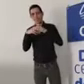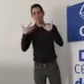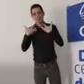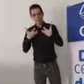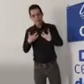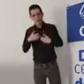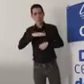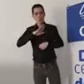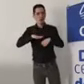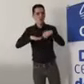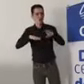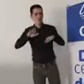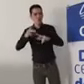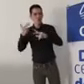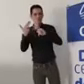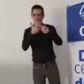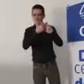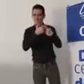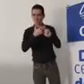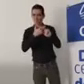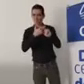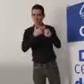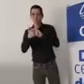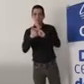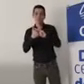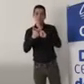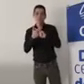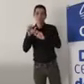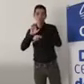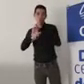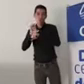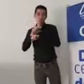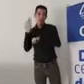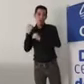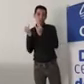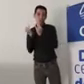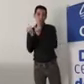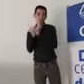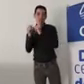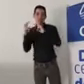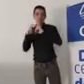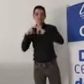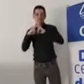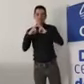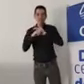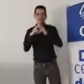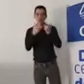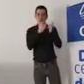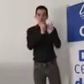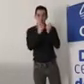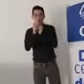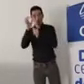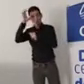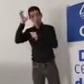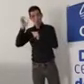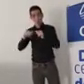lo largo del territorio nacional. Colombia vivió eso, hubo confrontaciones entre distintos grupos armados, pero a 2016 Colombia tenía